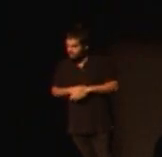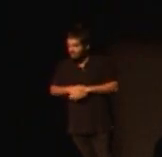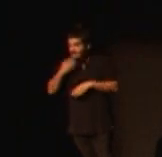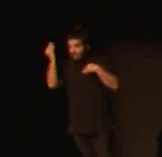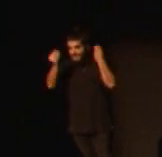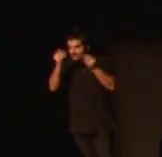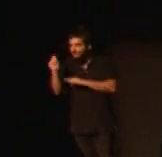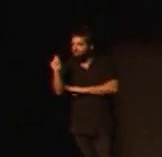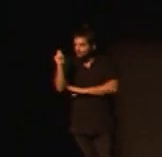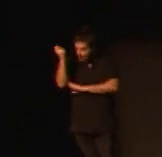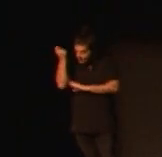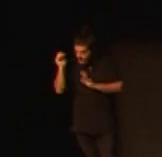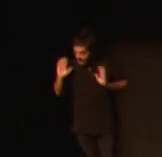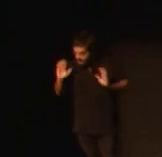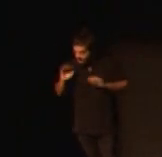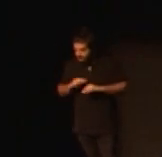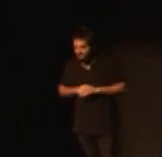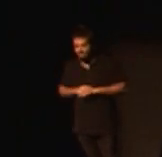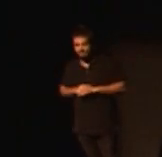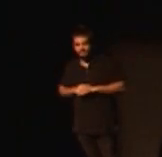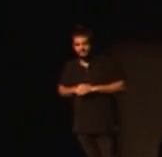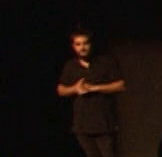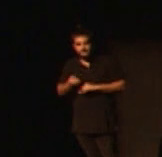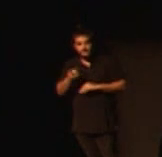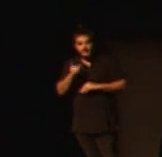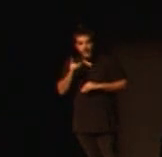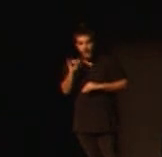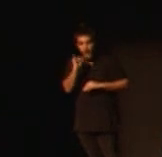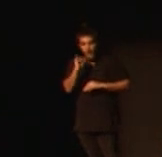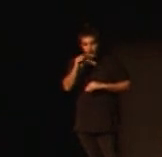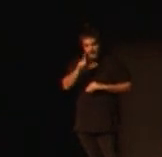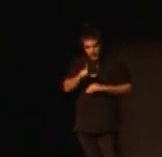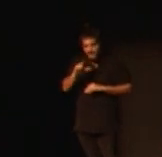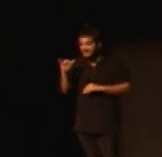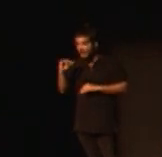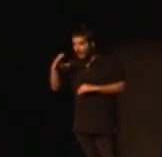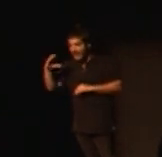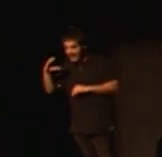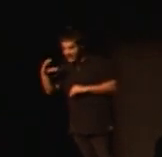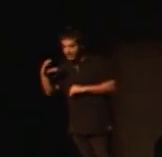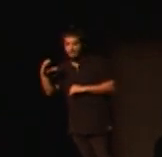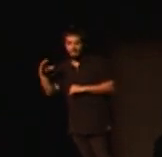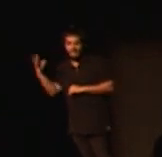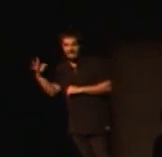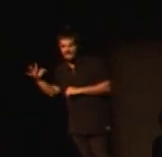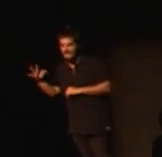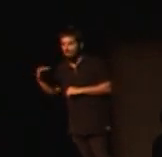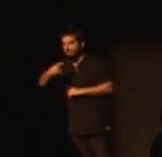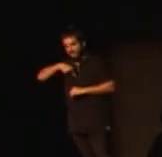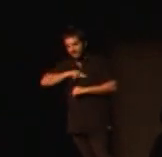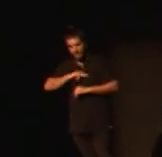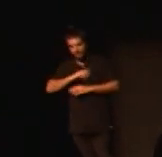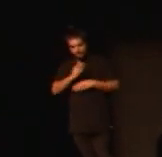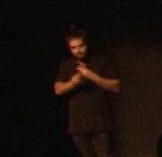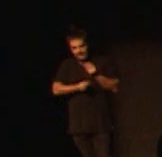Carlos, Teresa y permitirme que también me dirija a José Luis. Hemos dado muchos pasos, es verdad que todavía no está todo hecho, nos